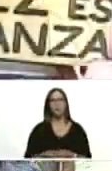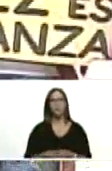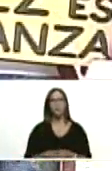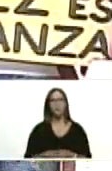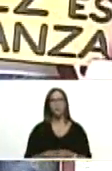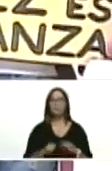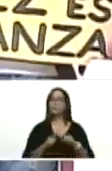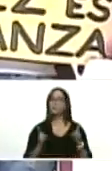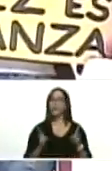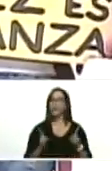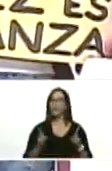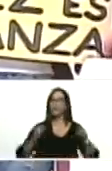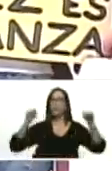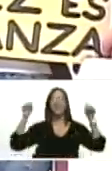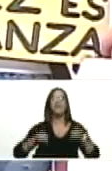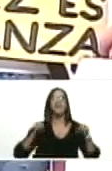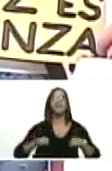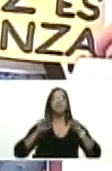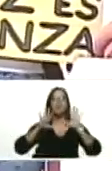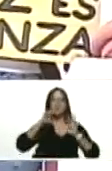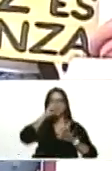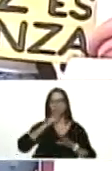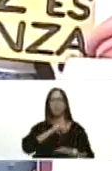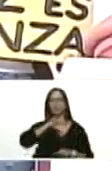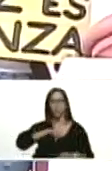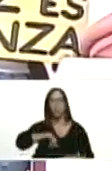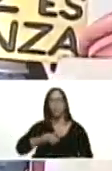Pero estos 10 años nosotros podemos decir